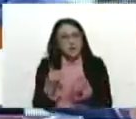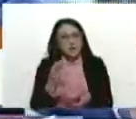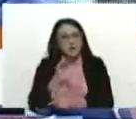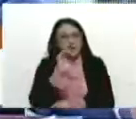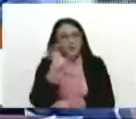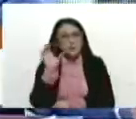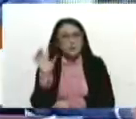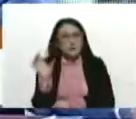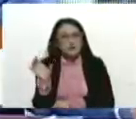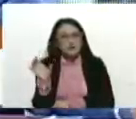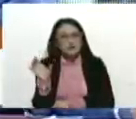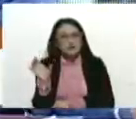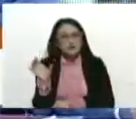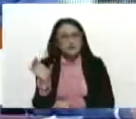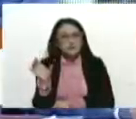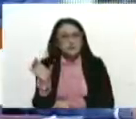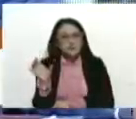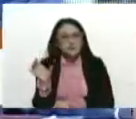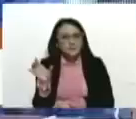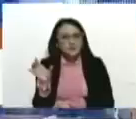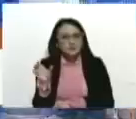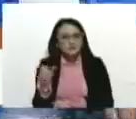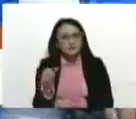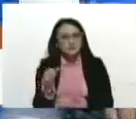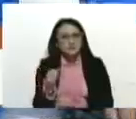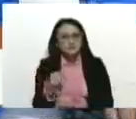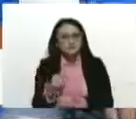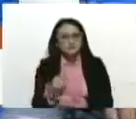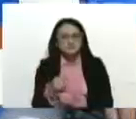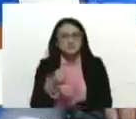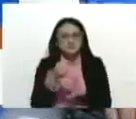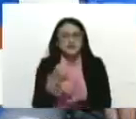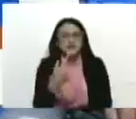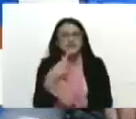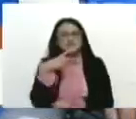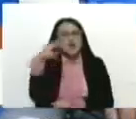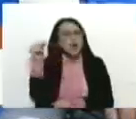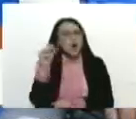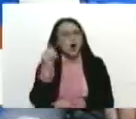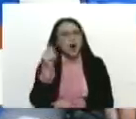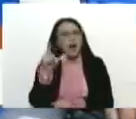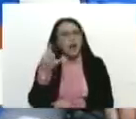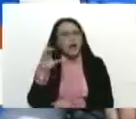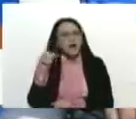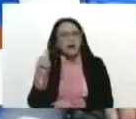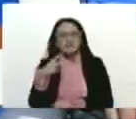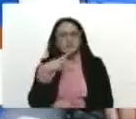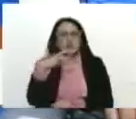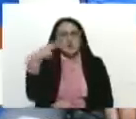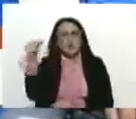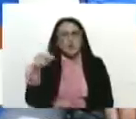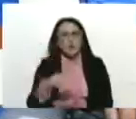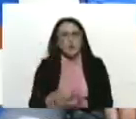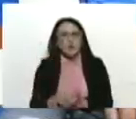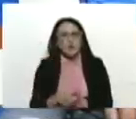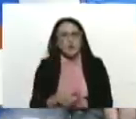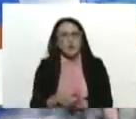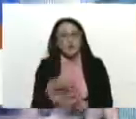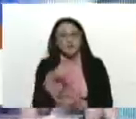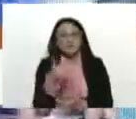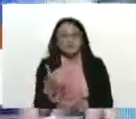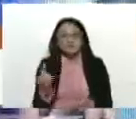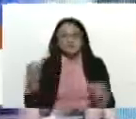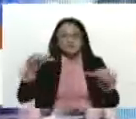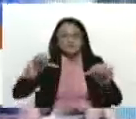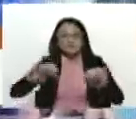países allá en mar del plata le dijeron No al arca quizás esa fue una de las